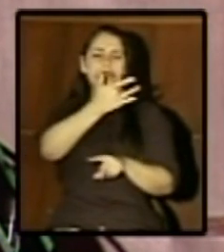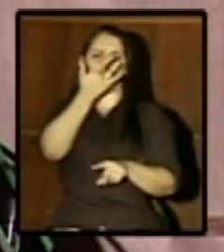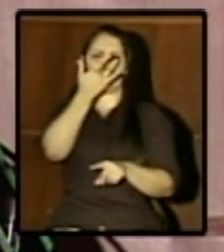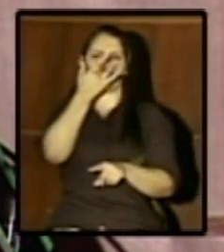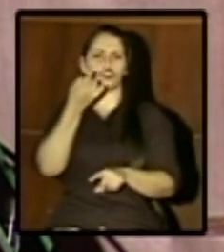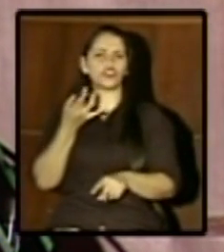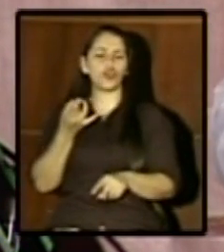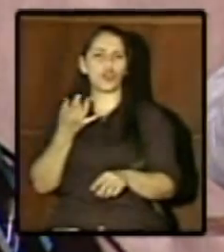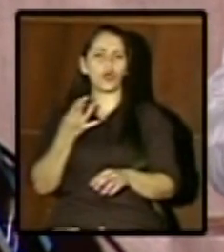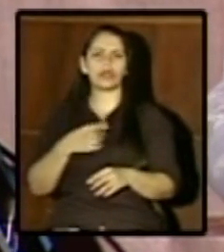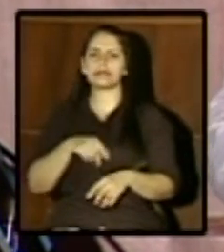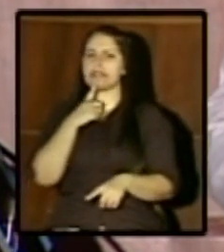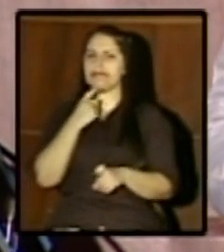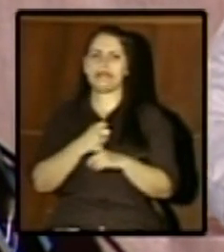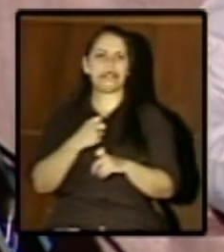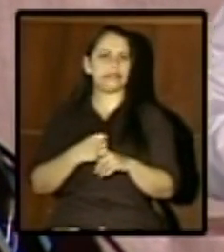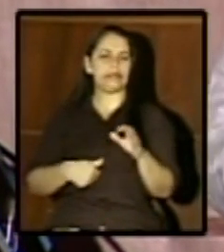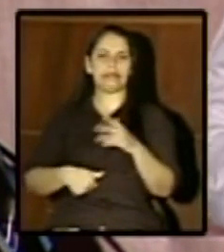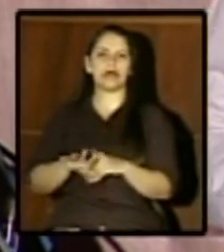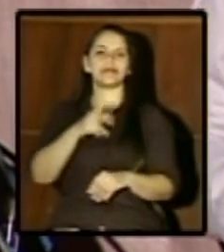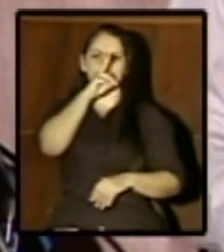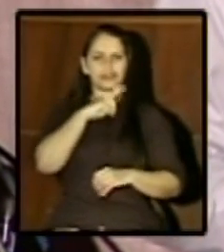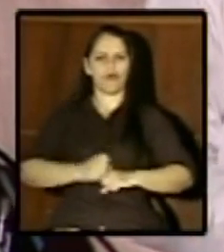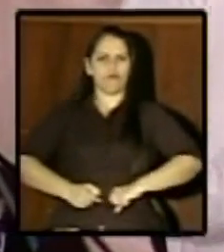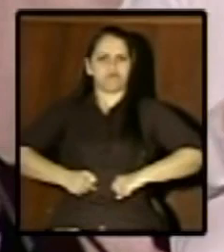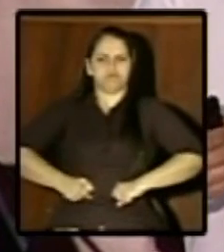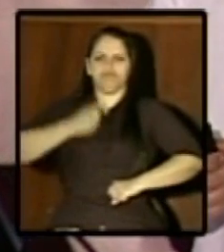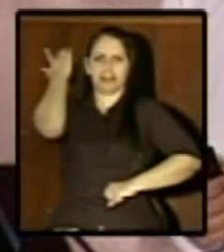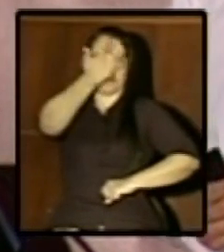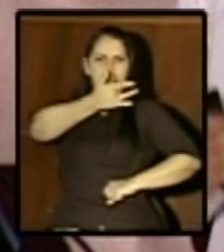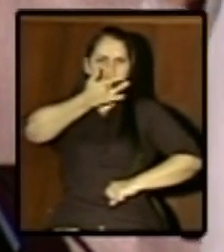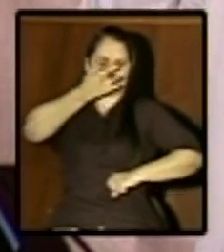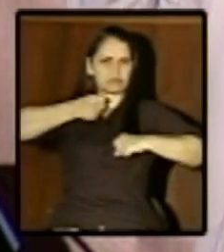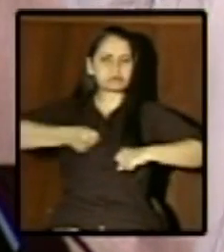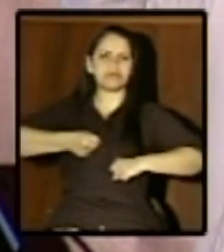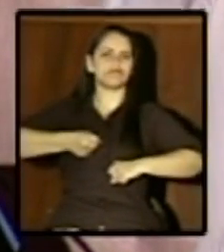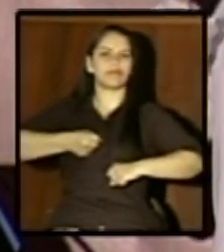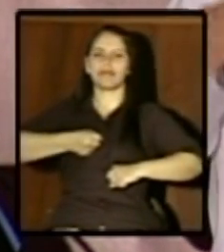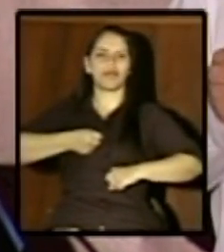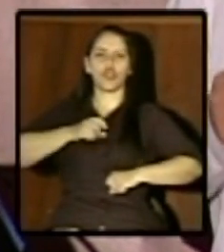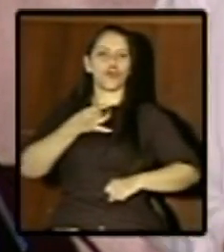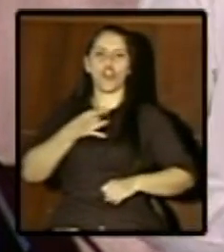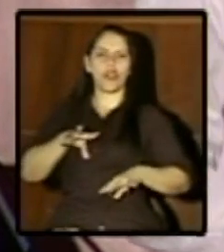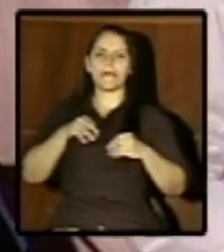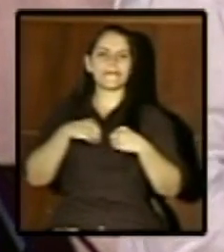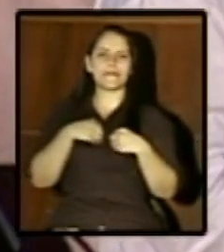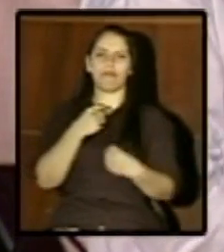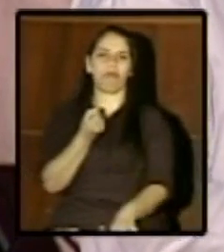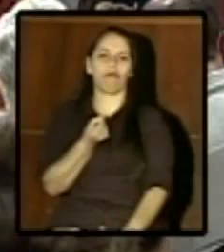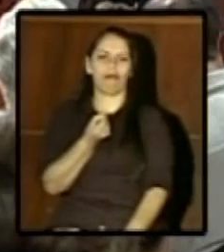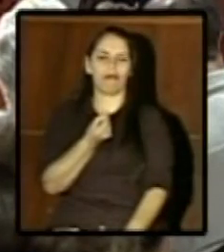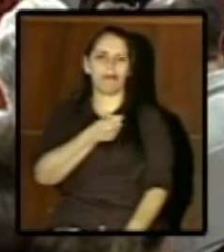dolor más bajo, ¿quién lo creyera? Pues la persona negra usualmente es fornida y resistente, pero tiene un umbral del dolor más